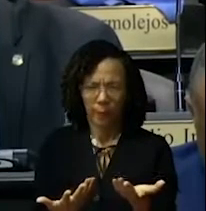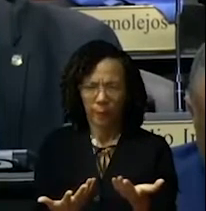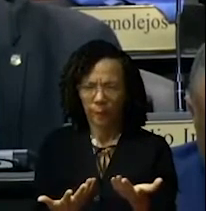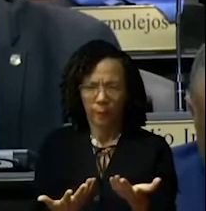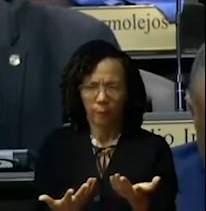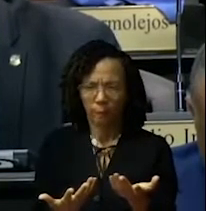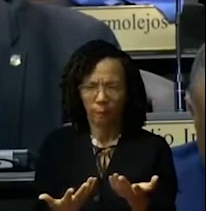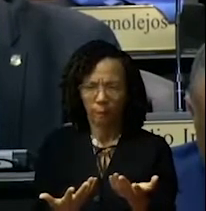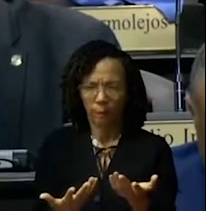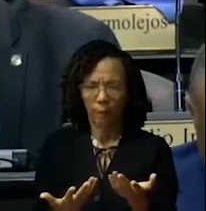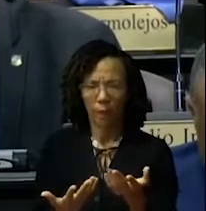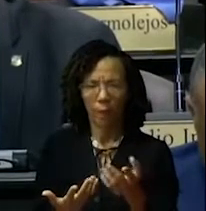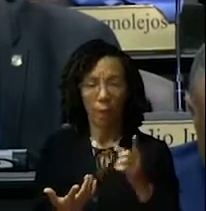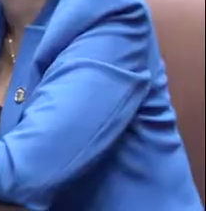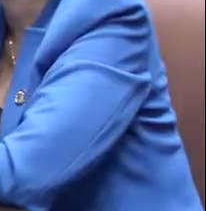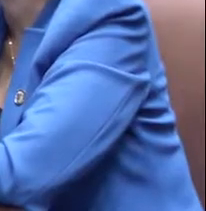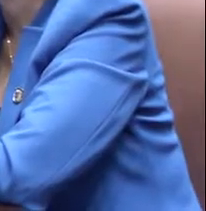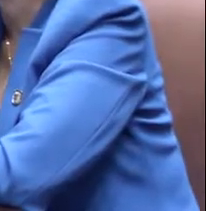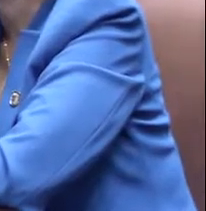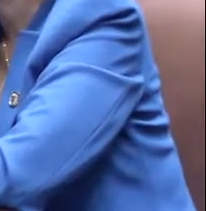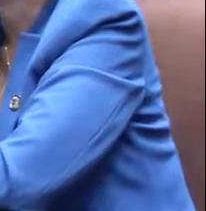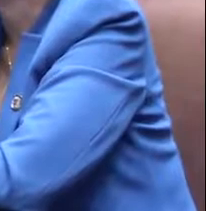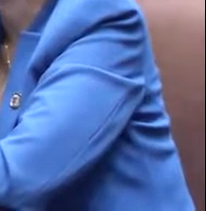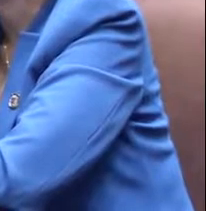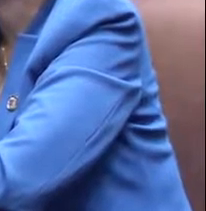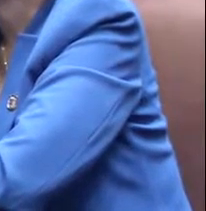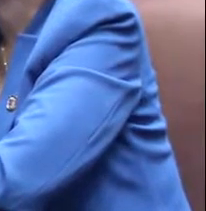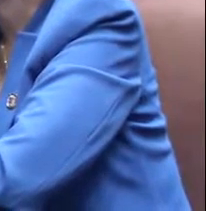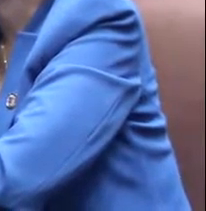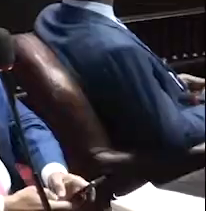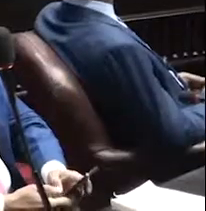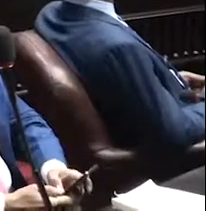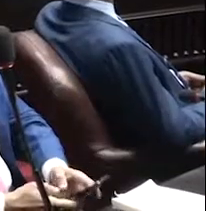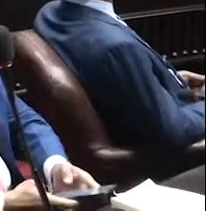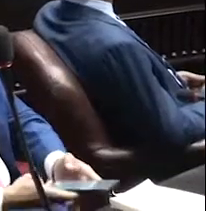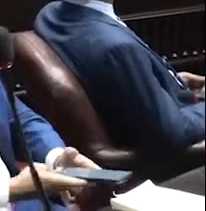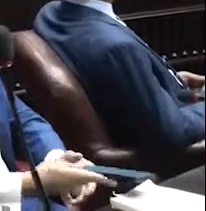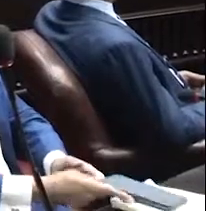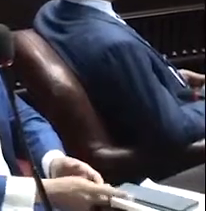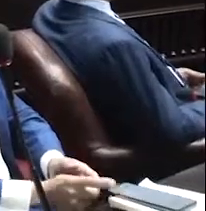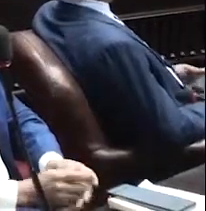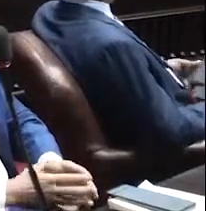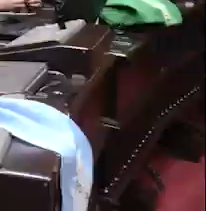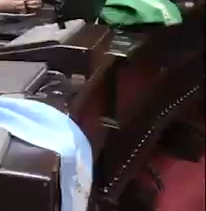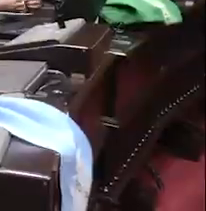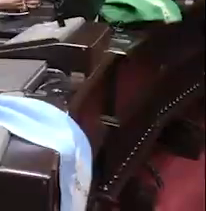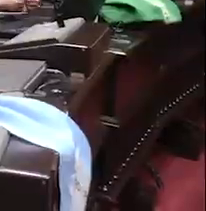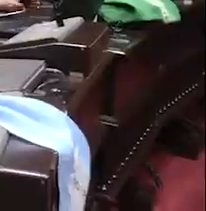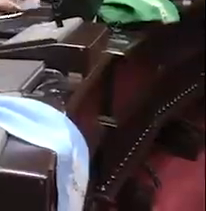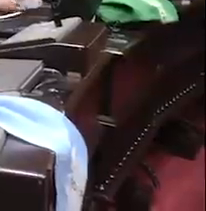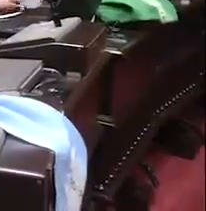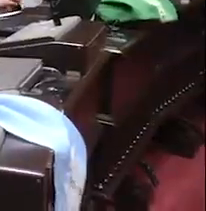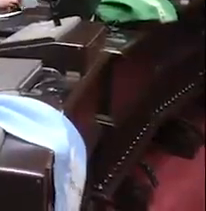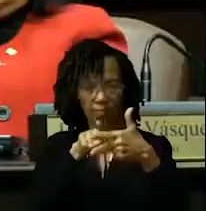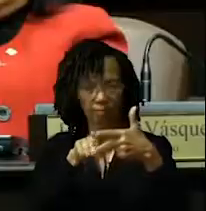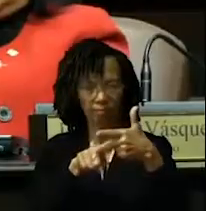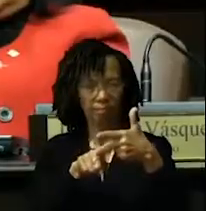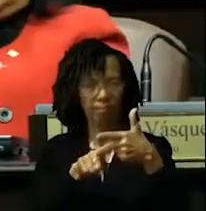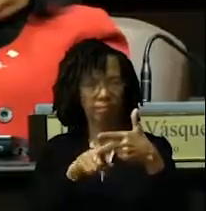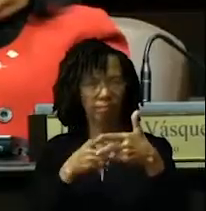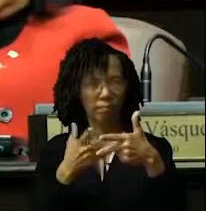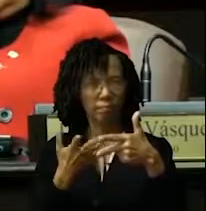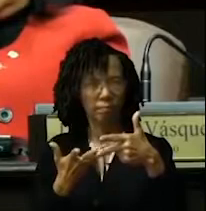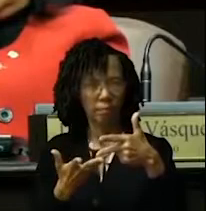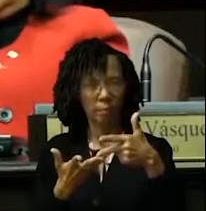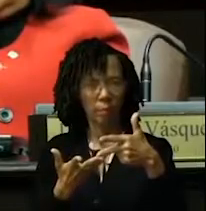diputada Soraya Suárez solicitó el voto favorable para la construcción de una carretera y destacó la importancia de la seguridad alimentaria. En